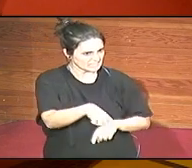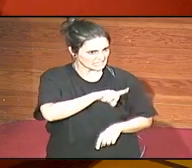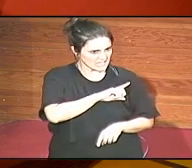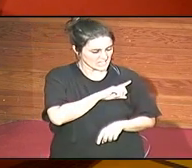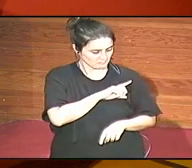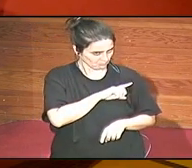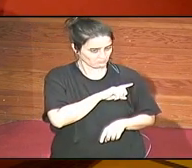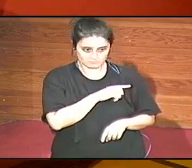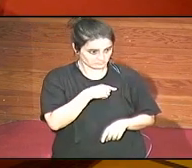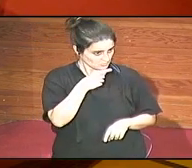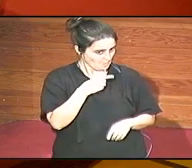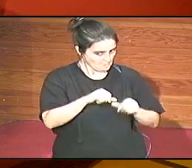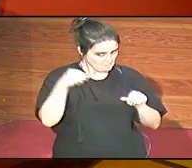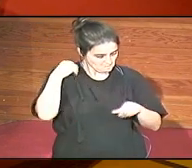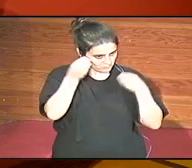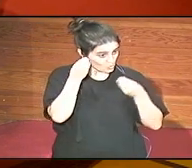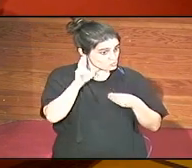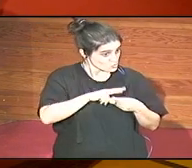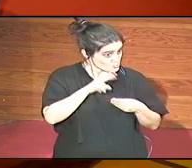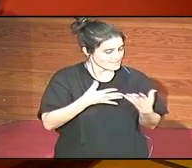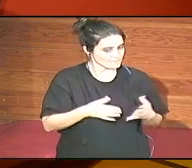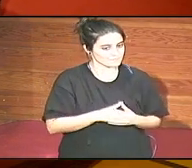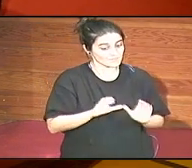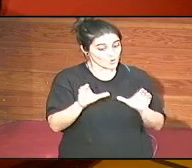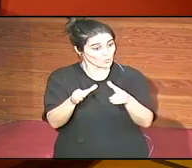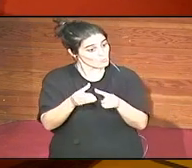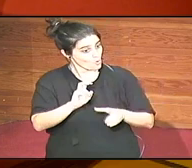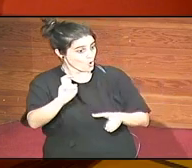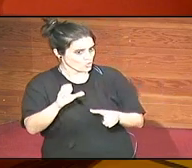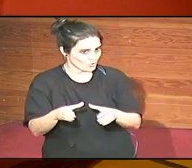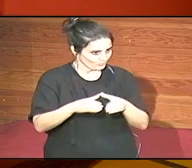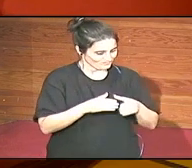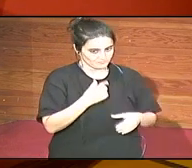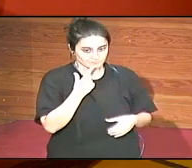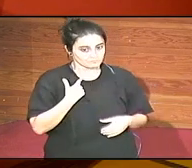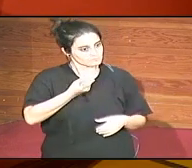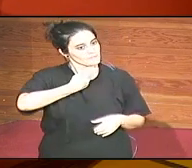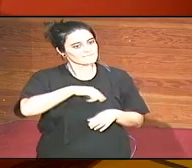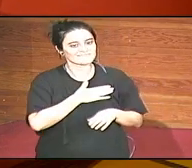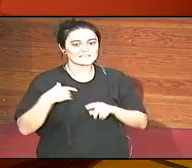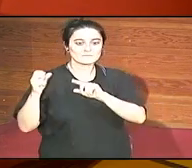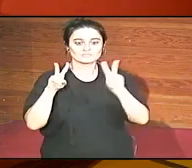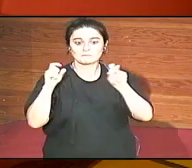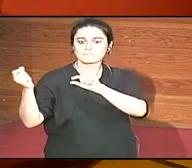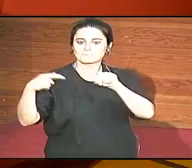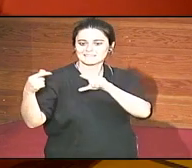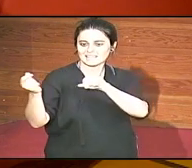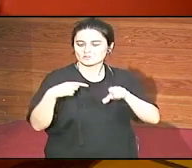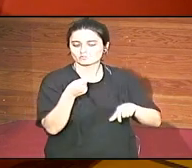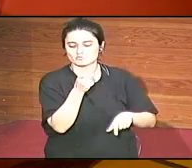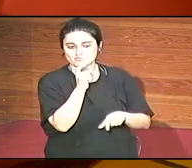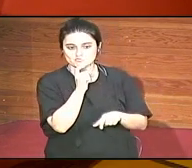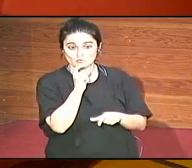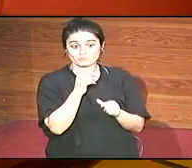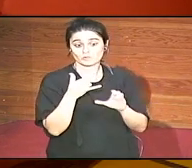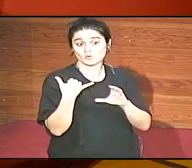pero es que otro de los grupos dijo mira nosotros hemos decidido cubrir la migración a través de los mensajes de